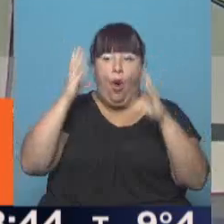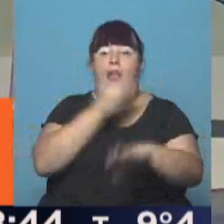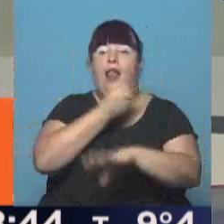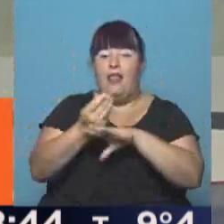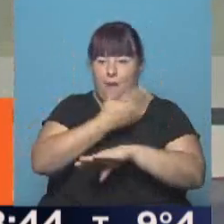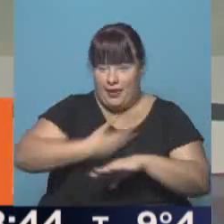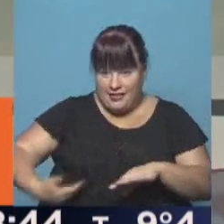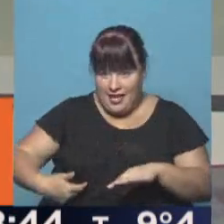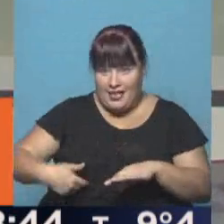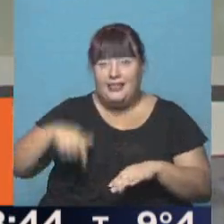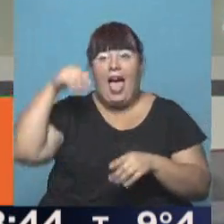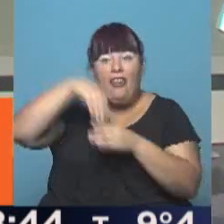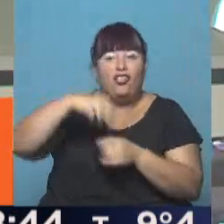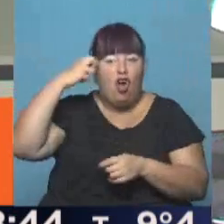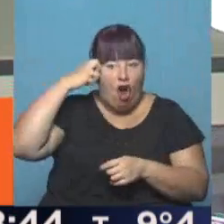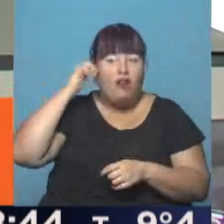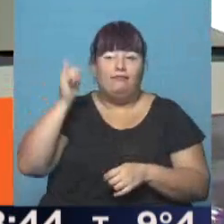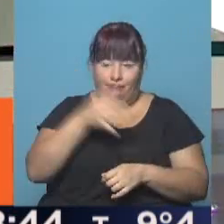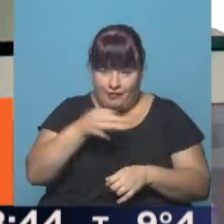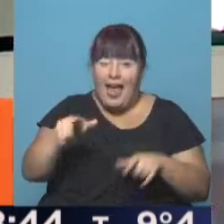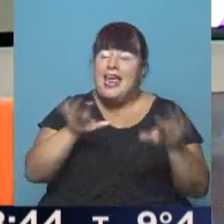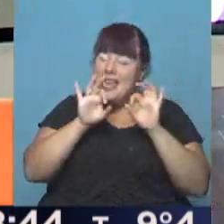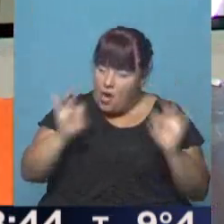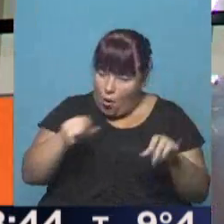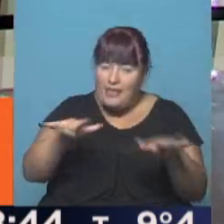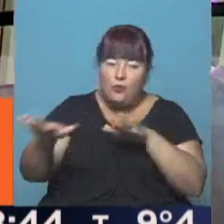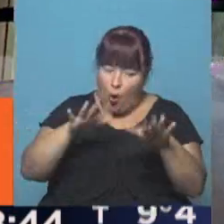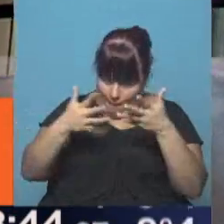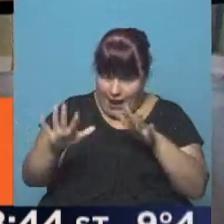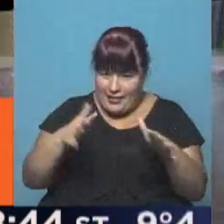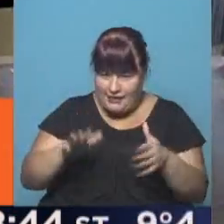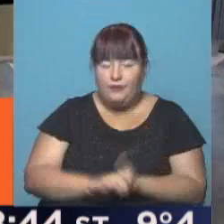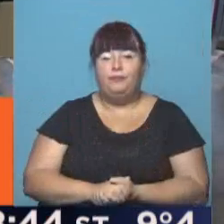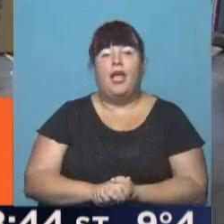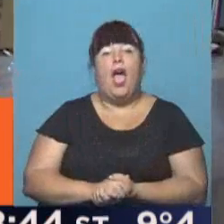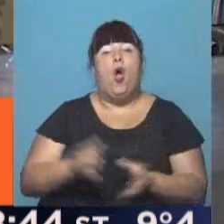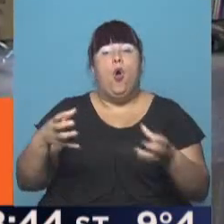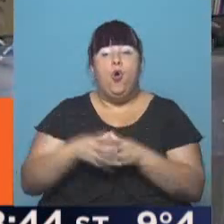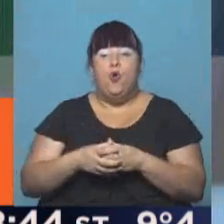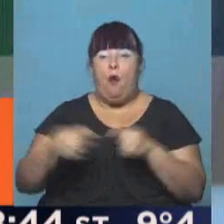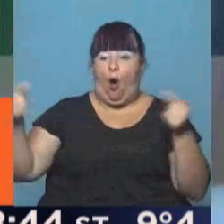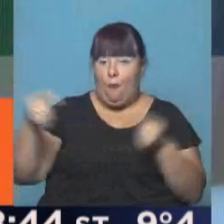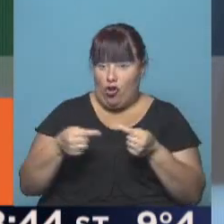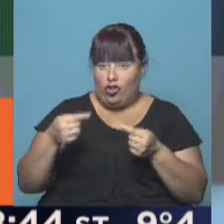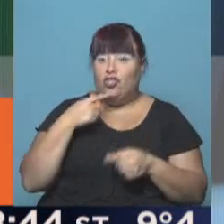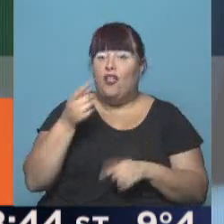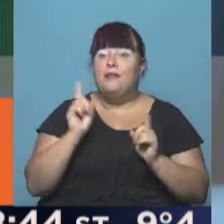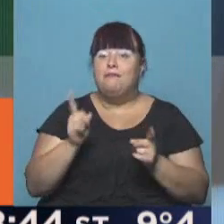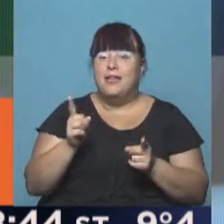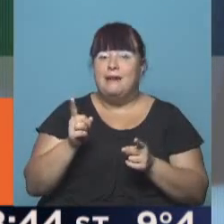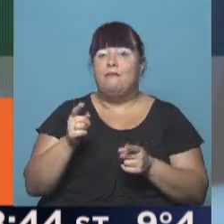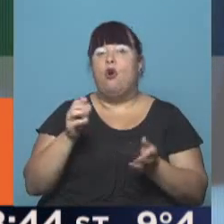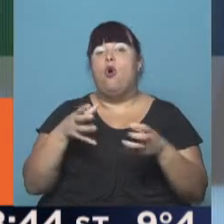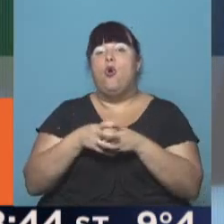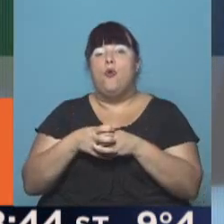elegido presidente en el Congreso. Exactamente, esa sería la situación. Los partidos de oposición, como mencionabas, en el caso